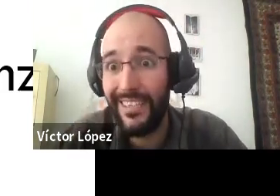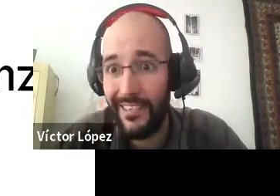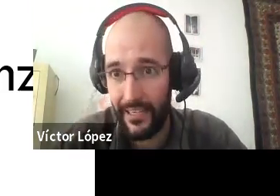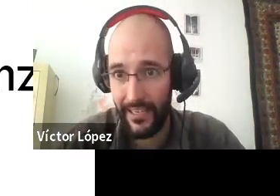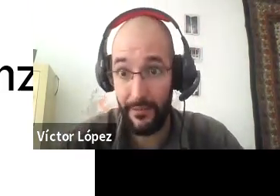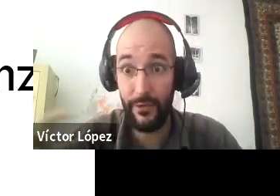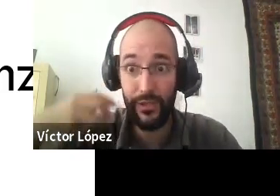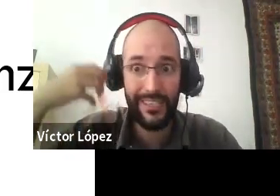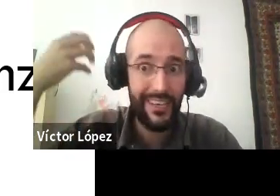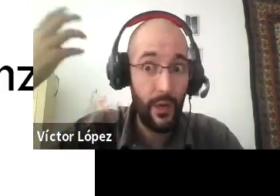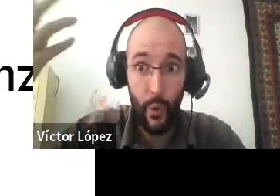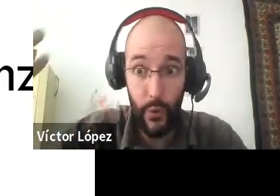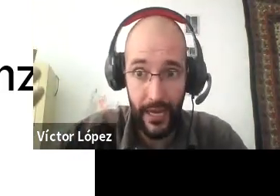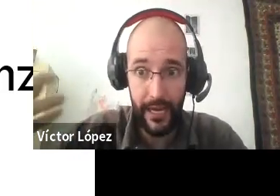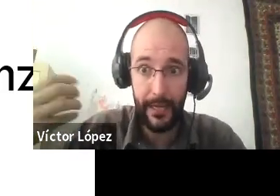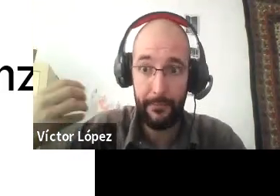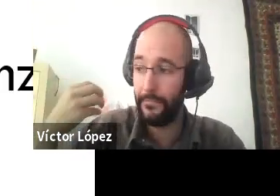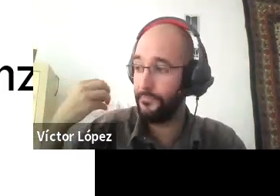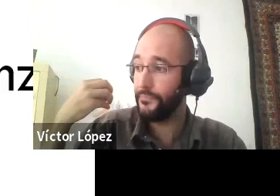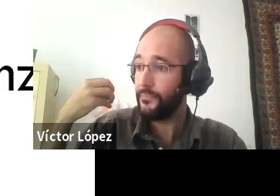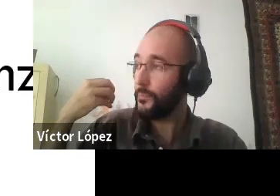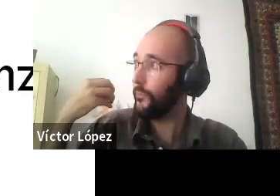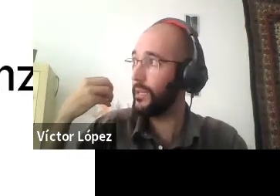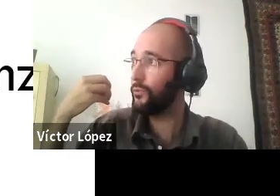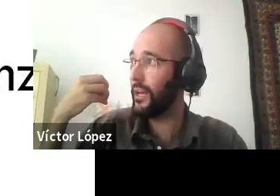no existe. El virus es